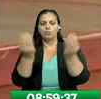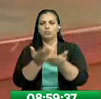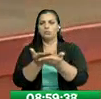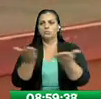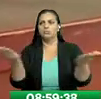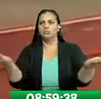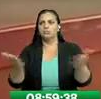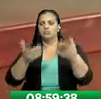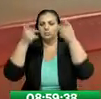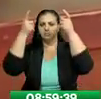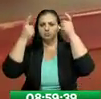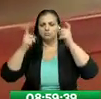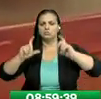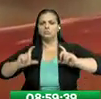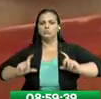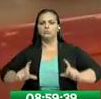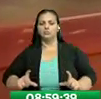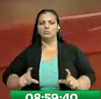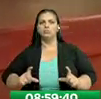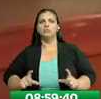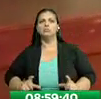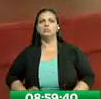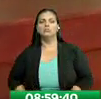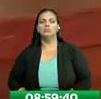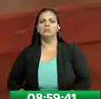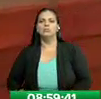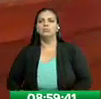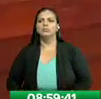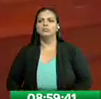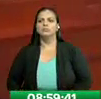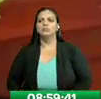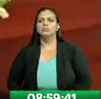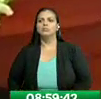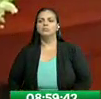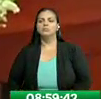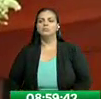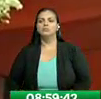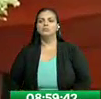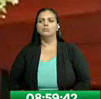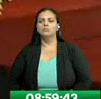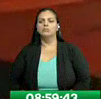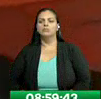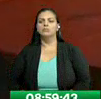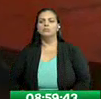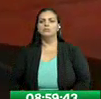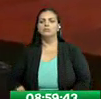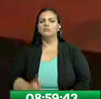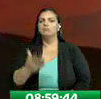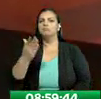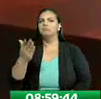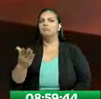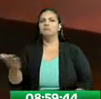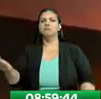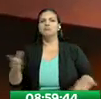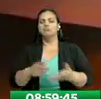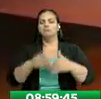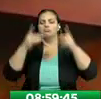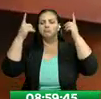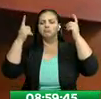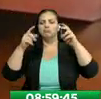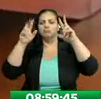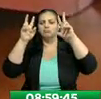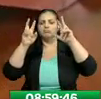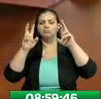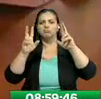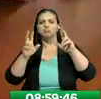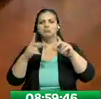minutos, estarán ya como graduados de la República del Ecuador en diferentes especialidades y que se encuentran en ese